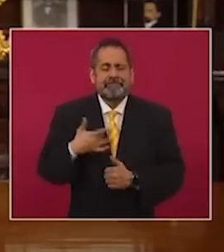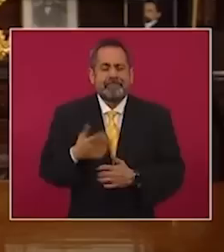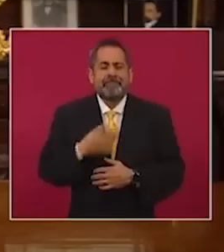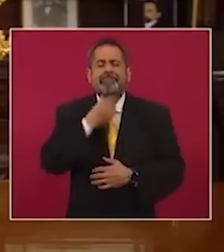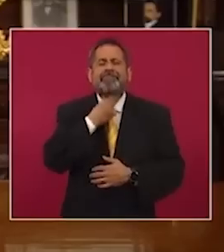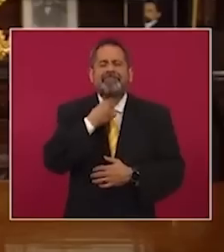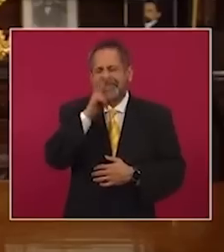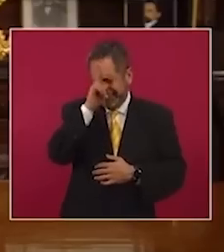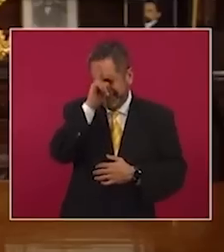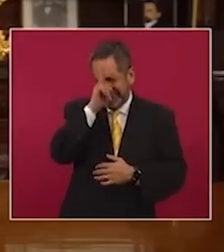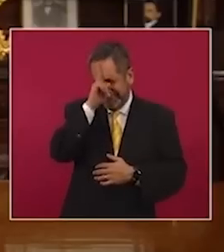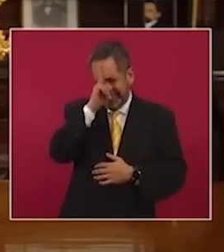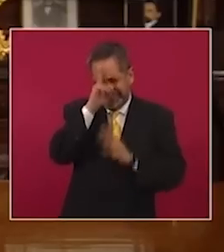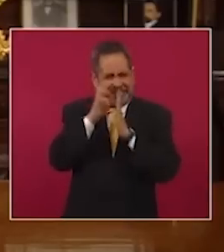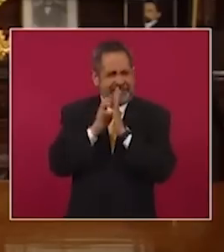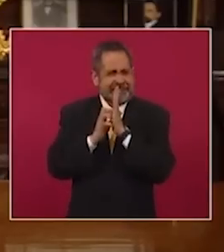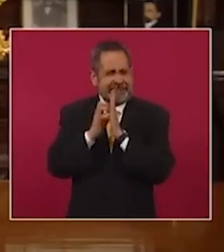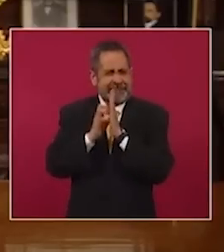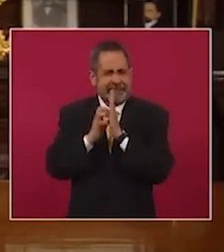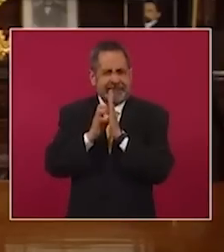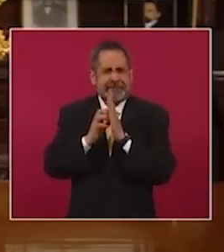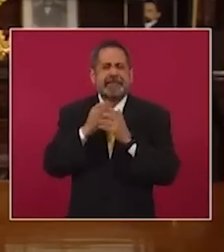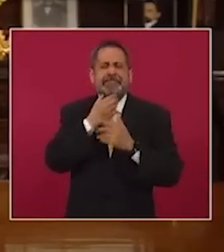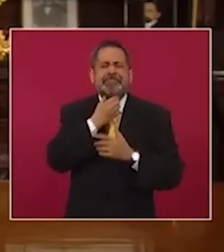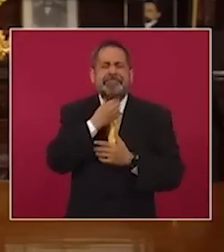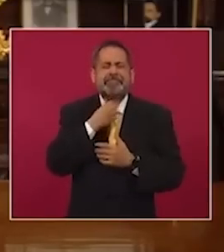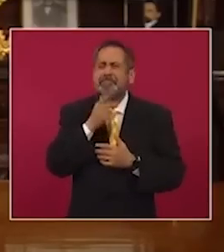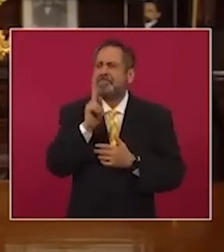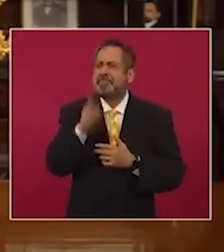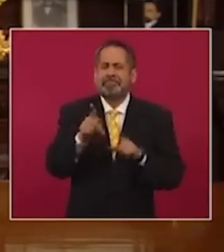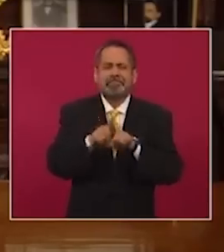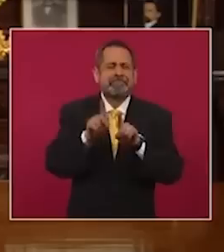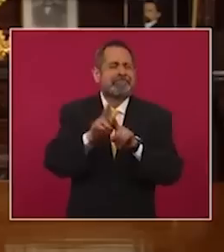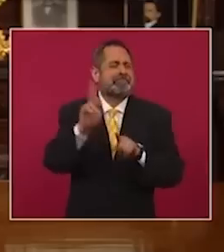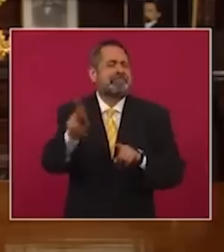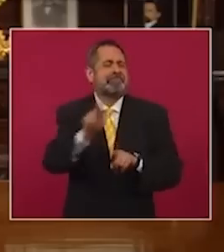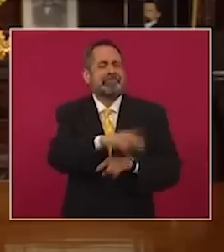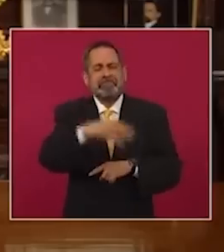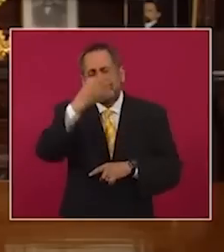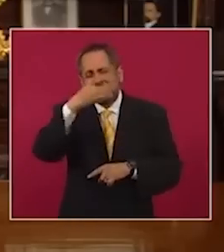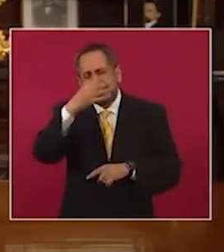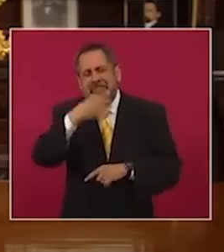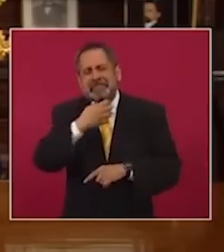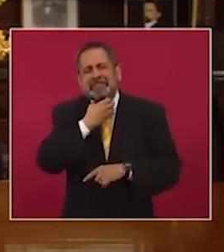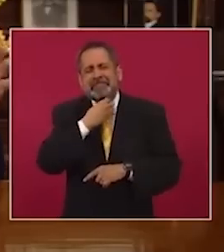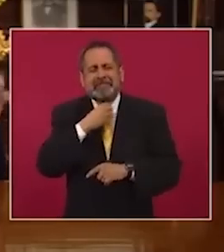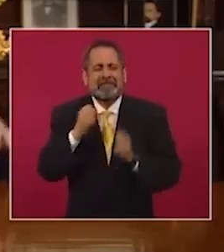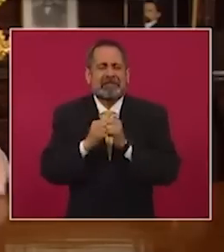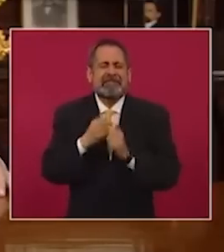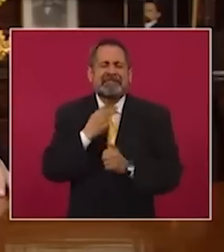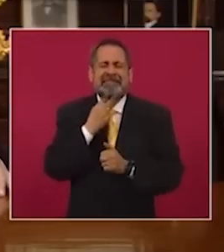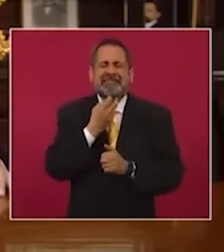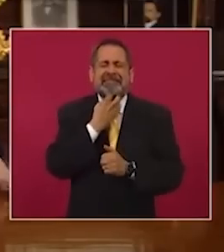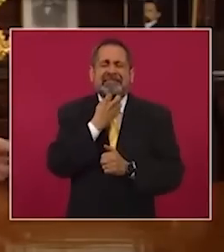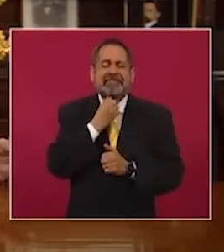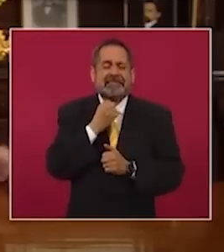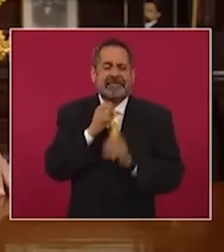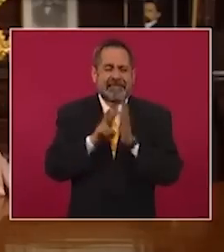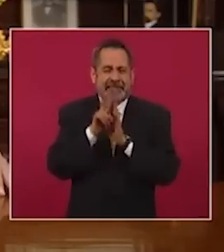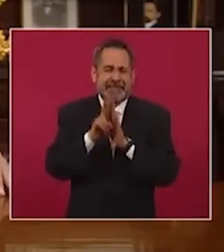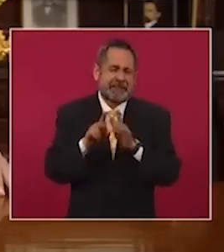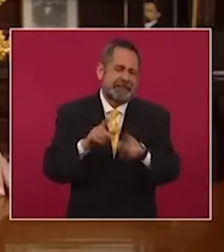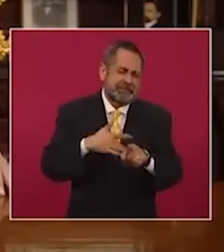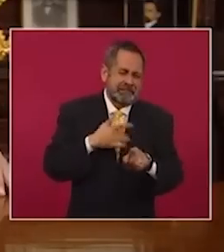Ardor en la garganta. Es como una gripa con ronquera. Un